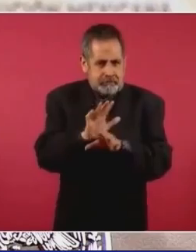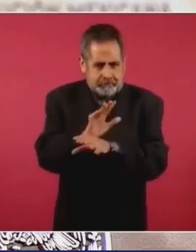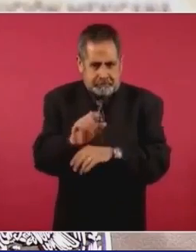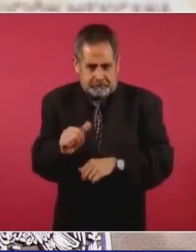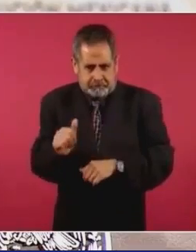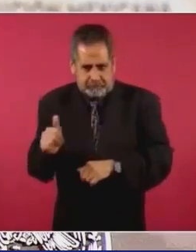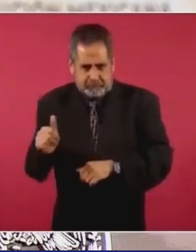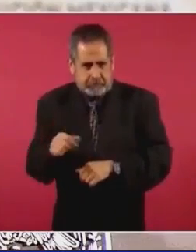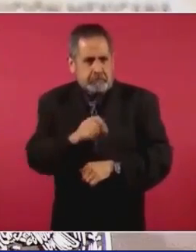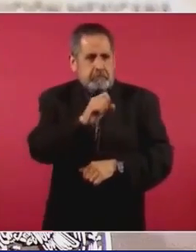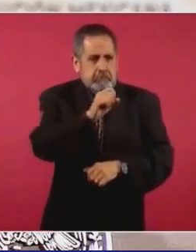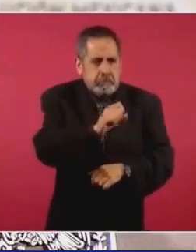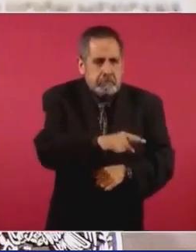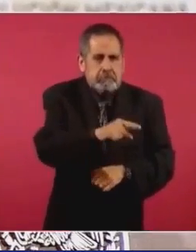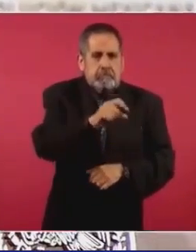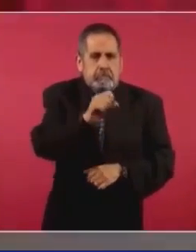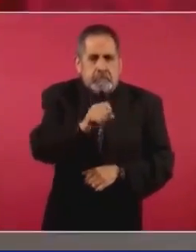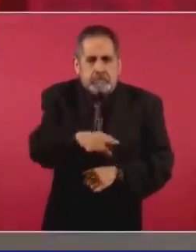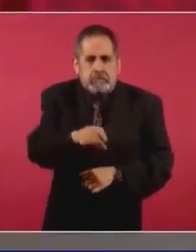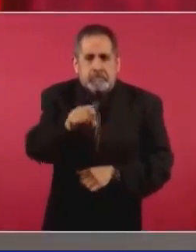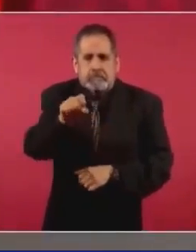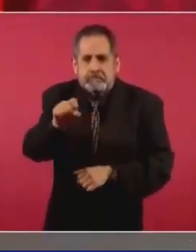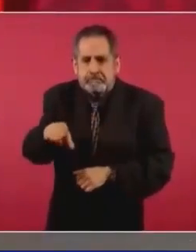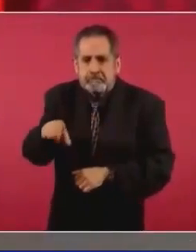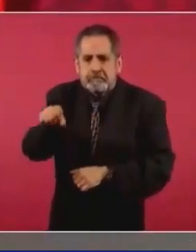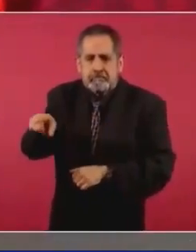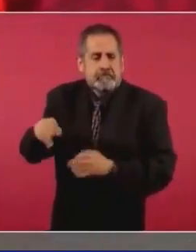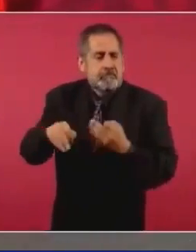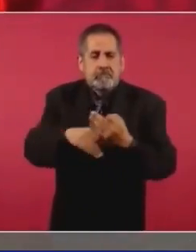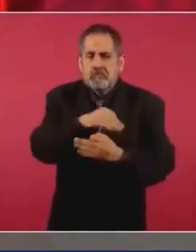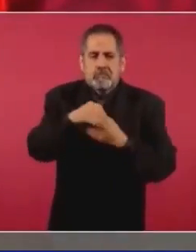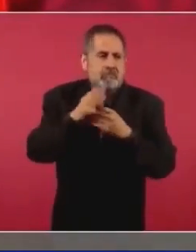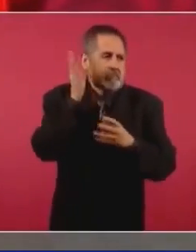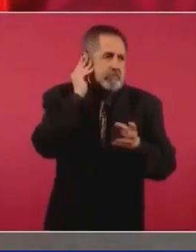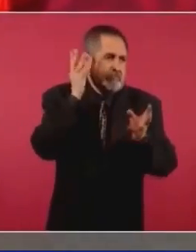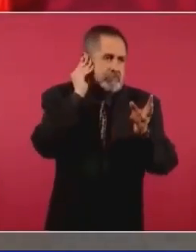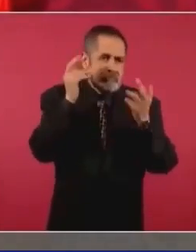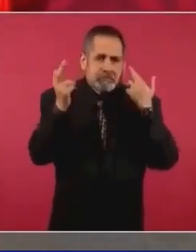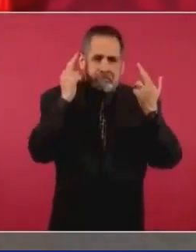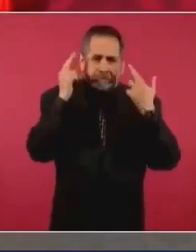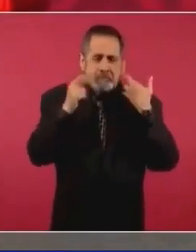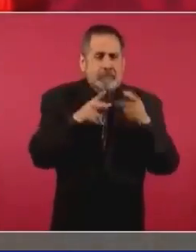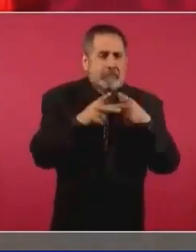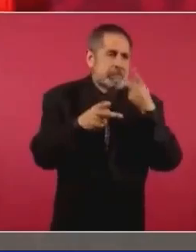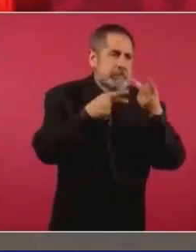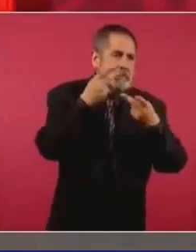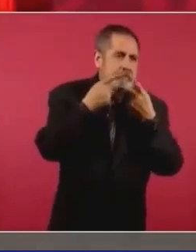O sea, es igual en todas las radios